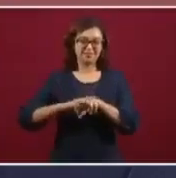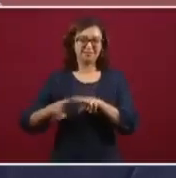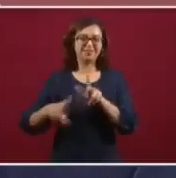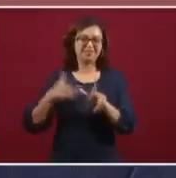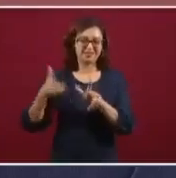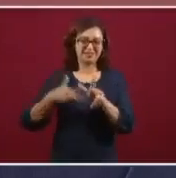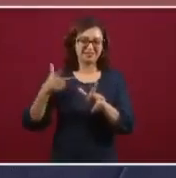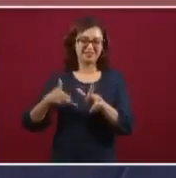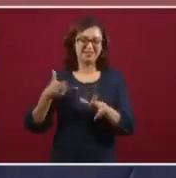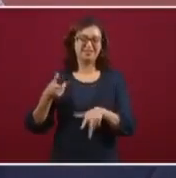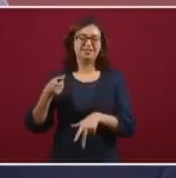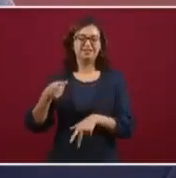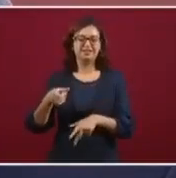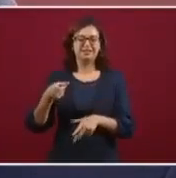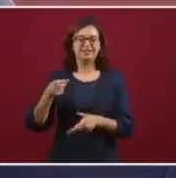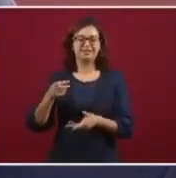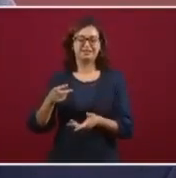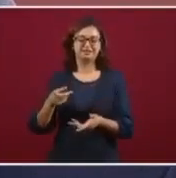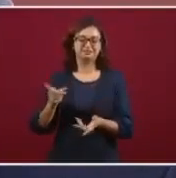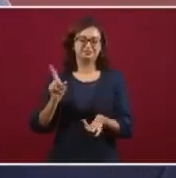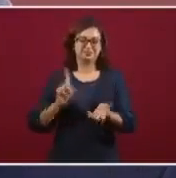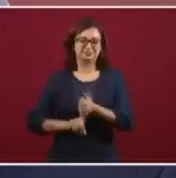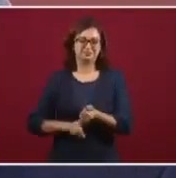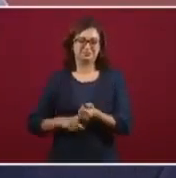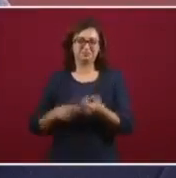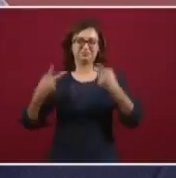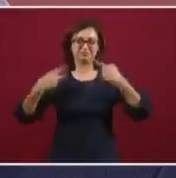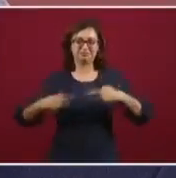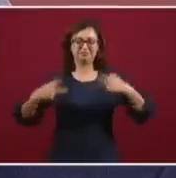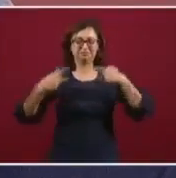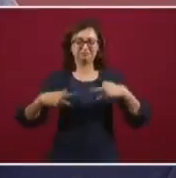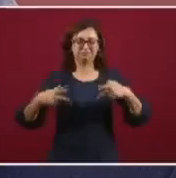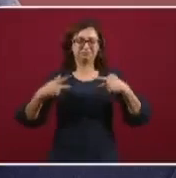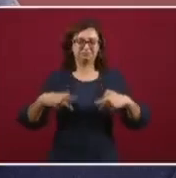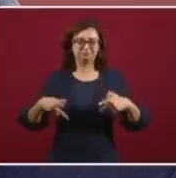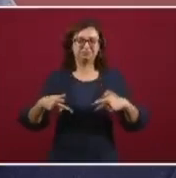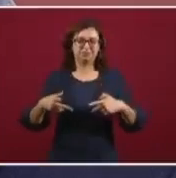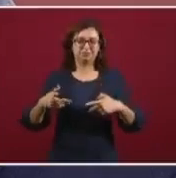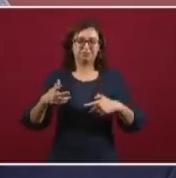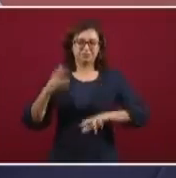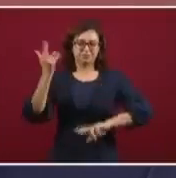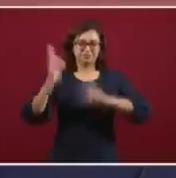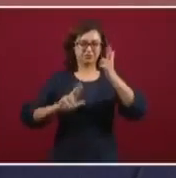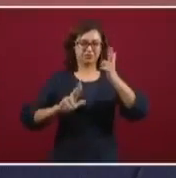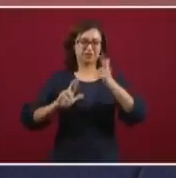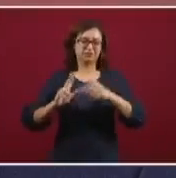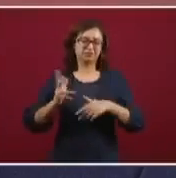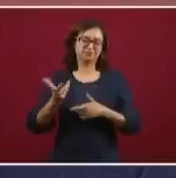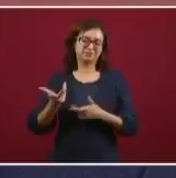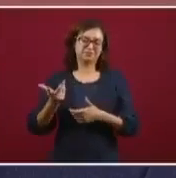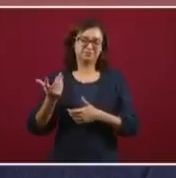donde vayan los precursores de la revolución,